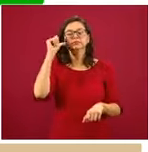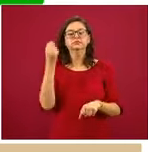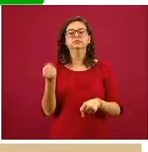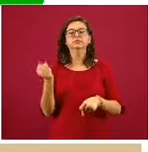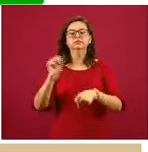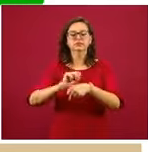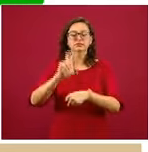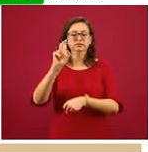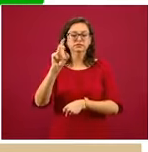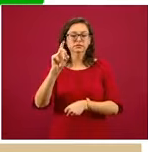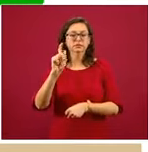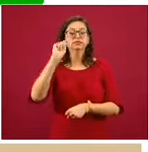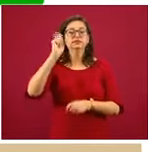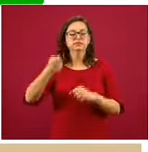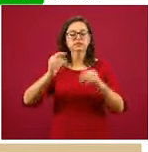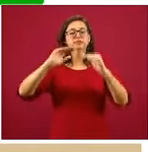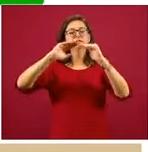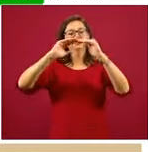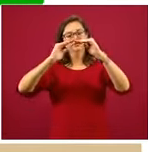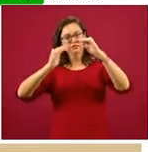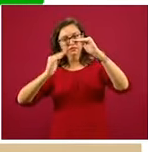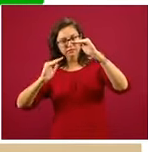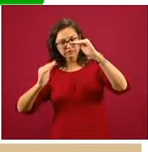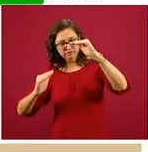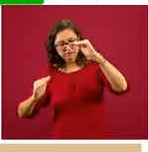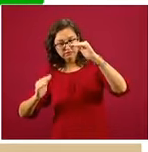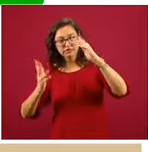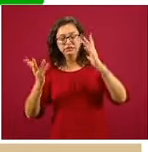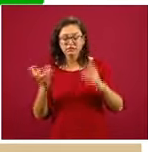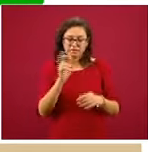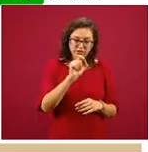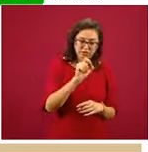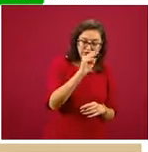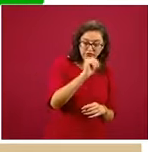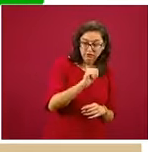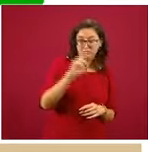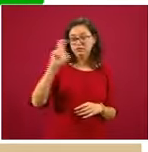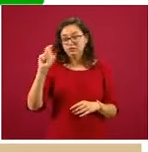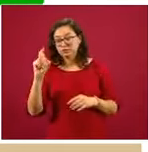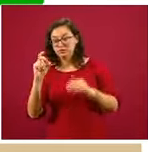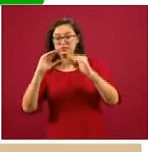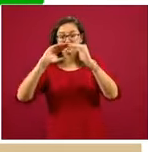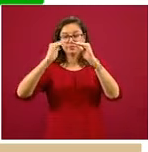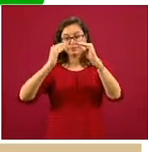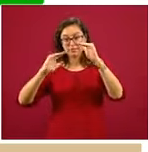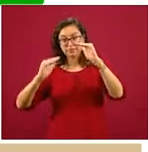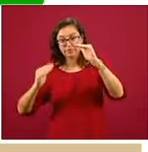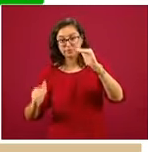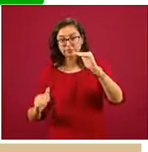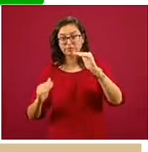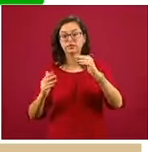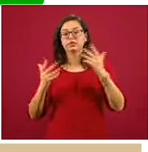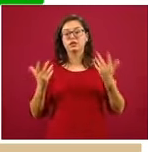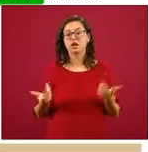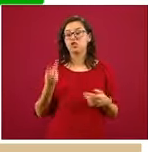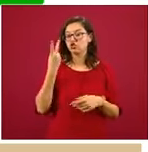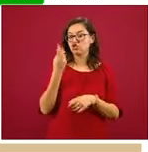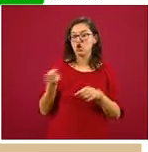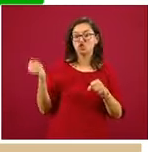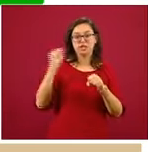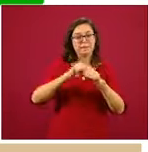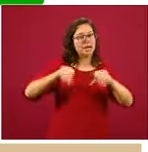esta tendencia descendente que se daba entre la semana 29 y 30, posterior a una meseta de 2